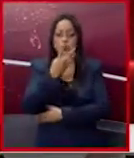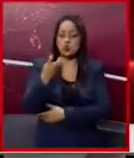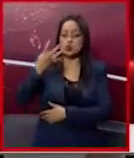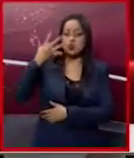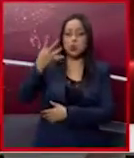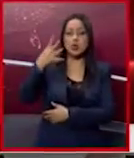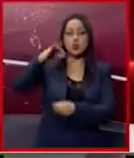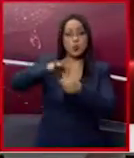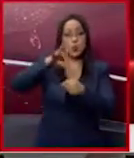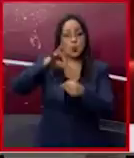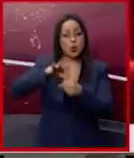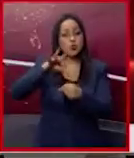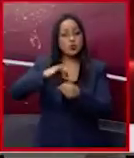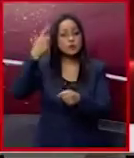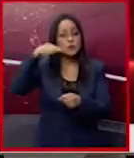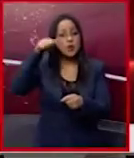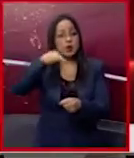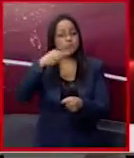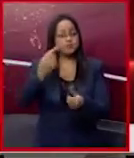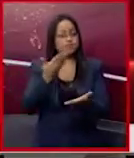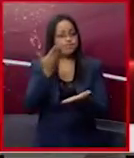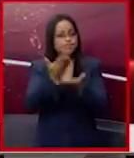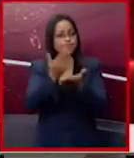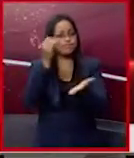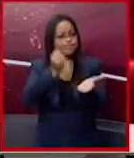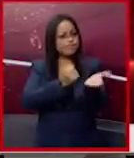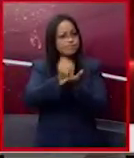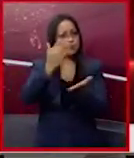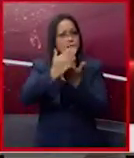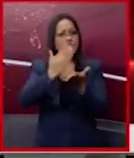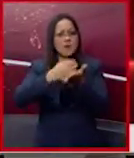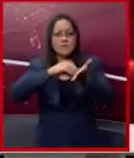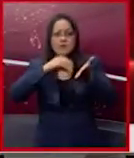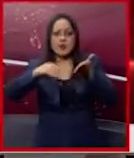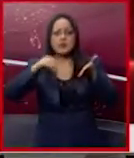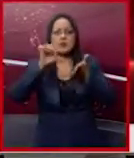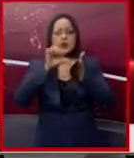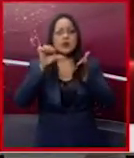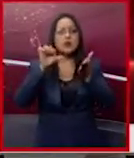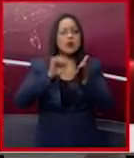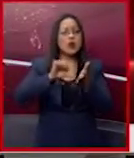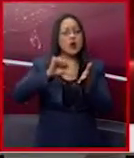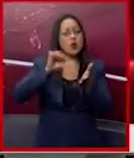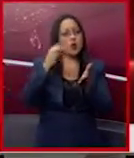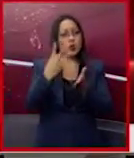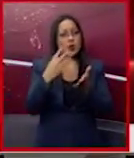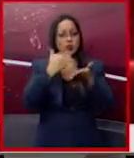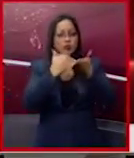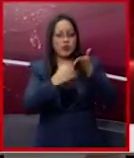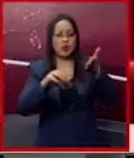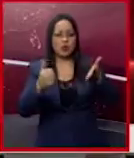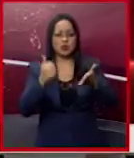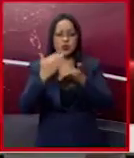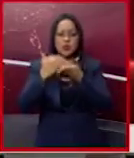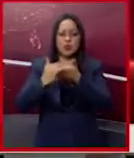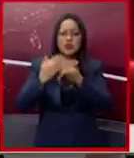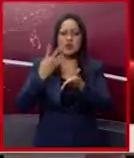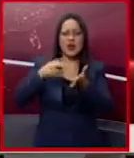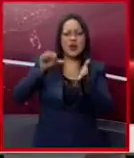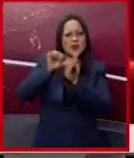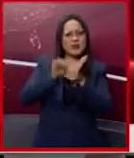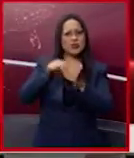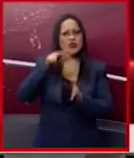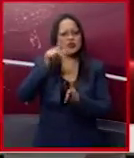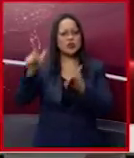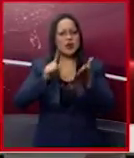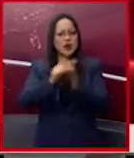404 votos el proyecto de decreto por el que se reforma la fracción 11 del artículo 4 y el cuarto párrafo del artículo 18